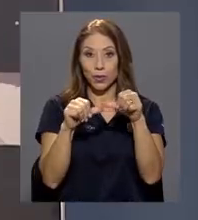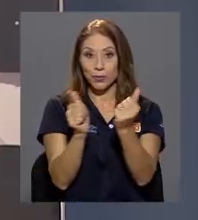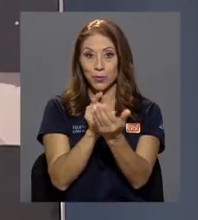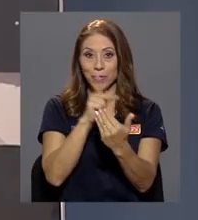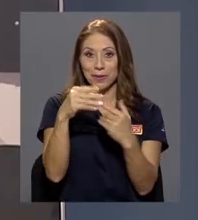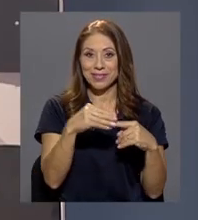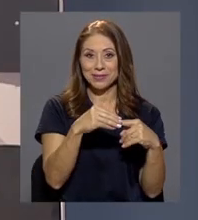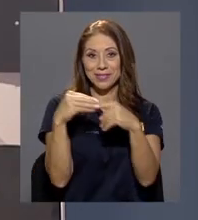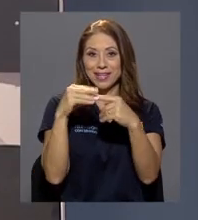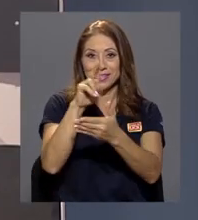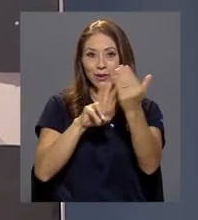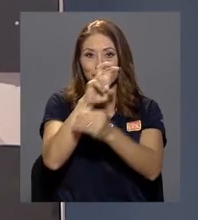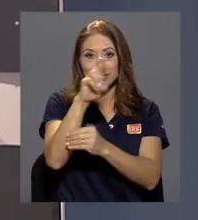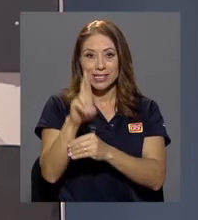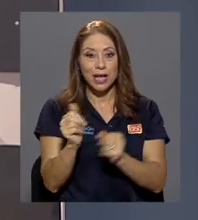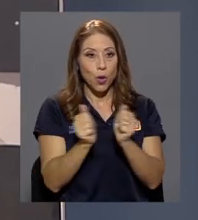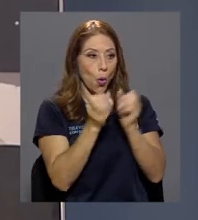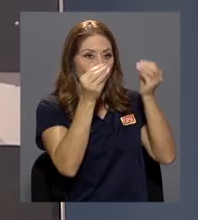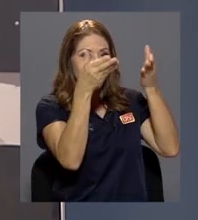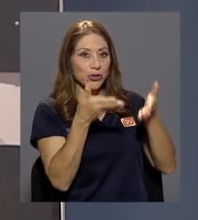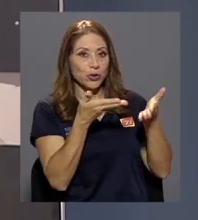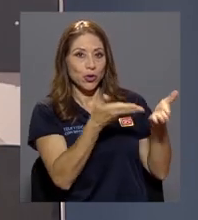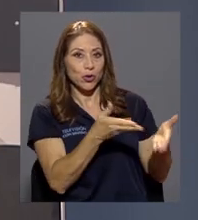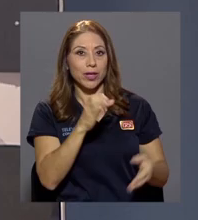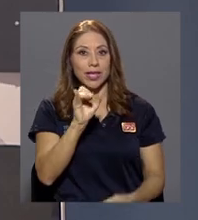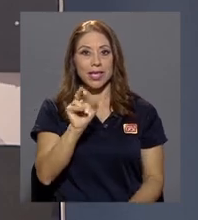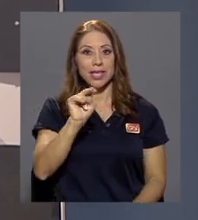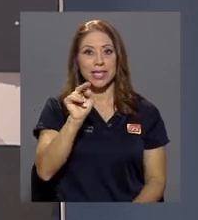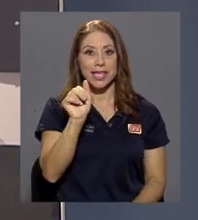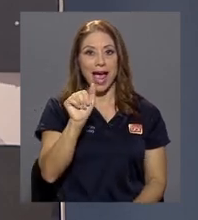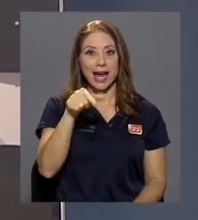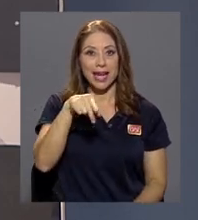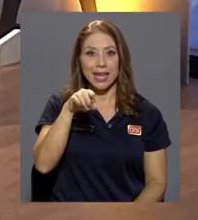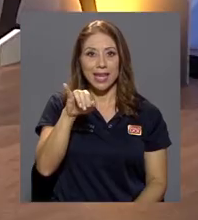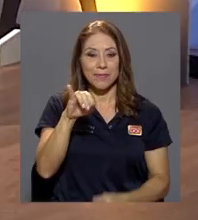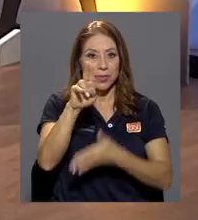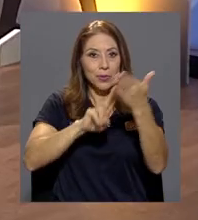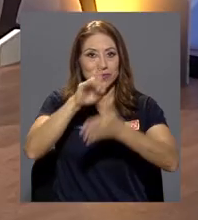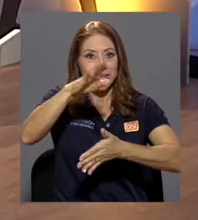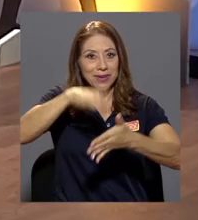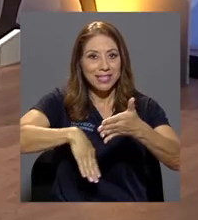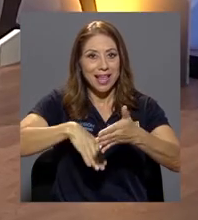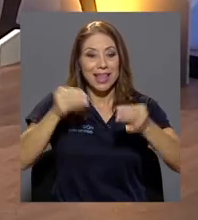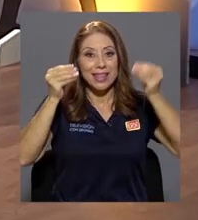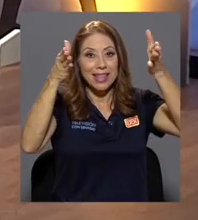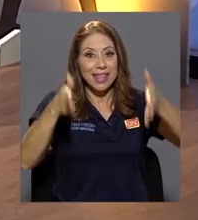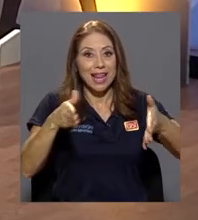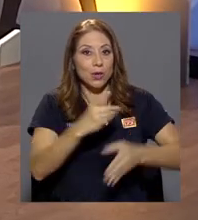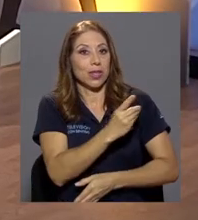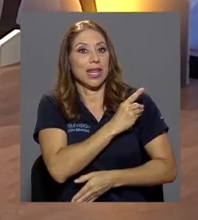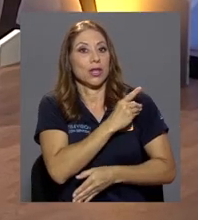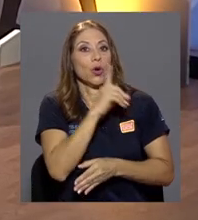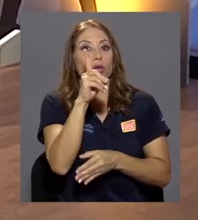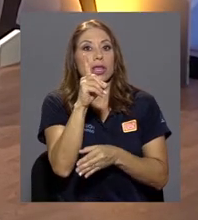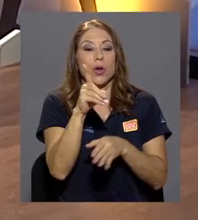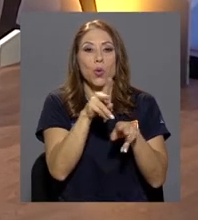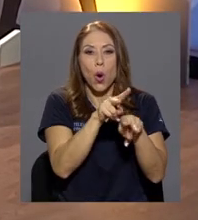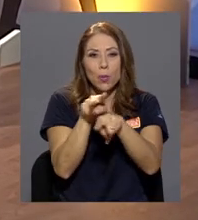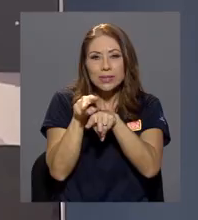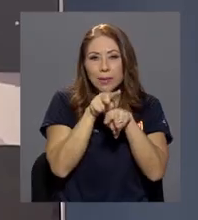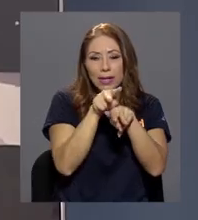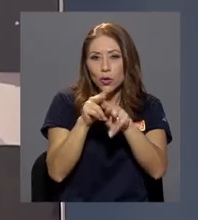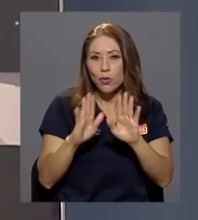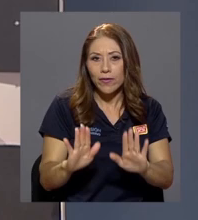regresamos a sociales de la universidad de costa rica con el profesor iñaki de la universidad de barcelona catedrático y además director de un observatorio